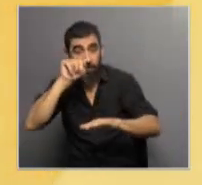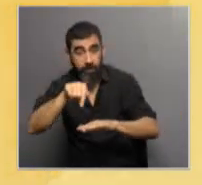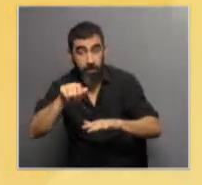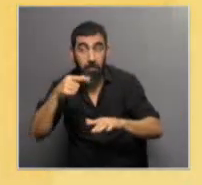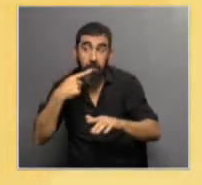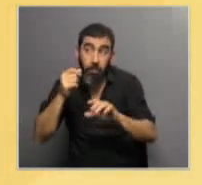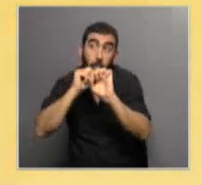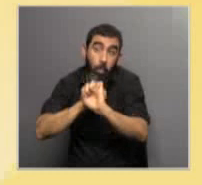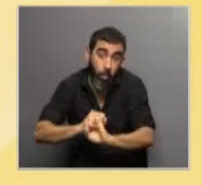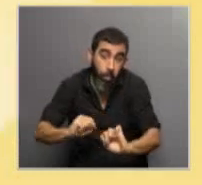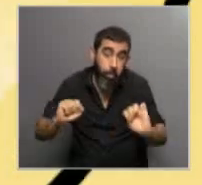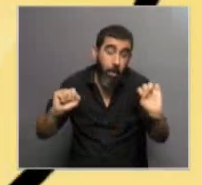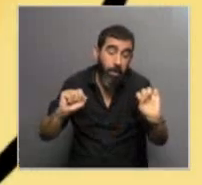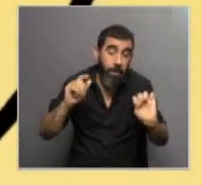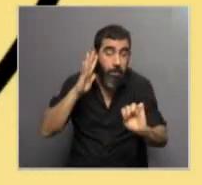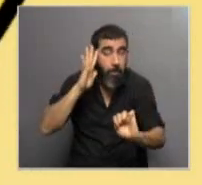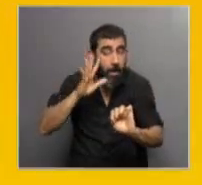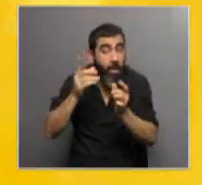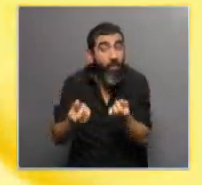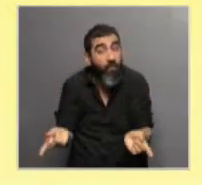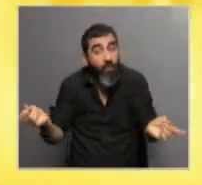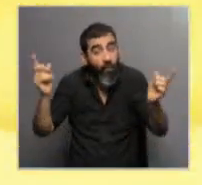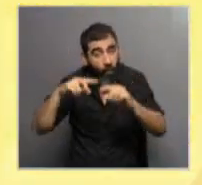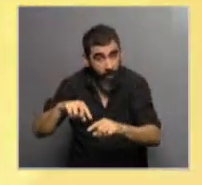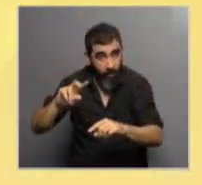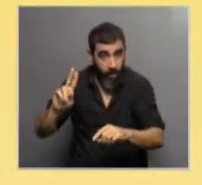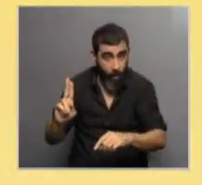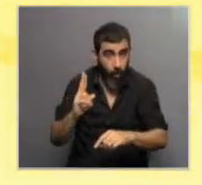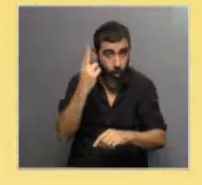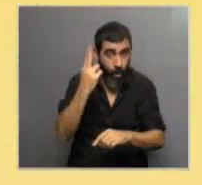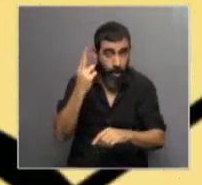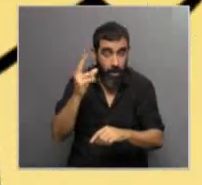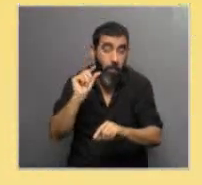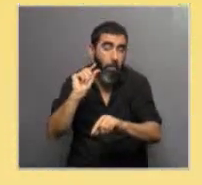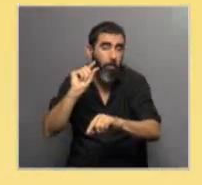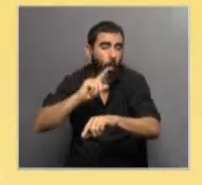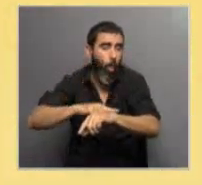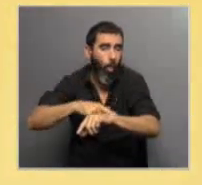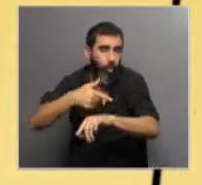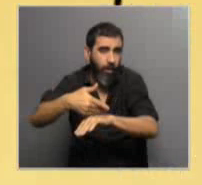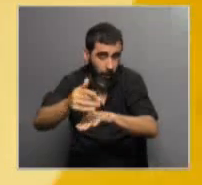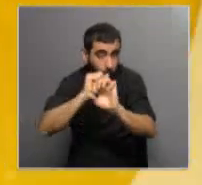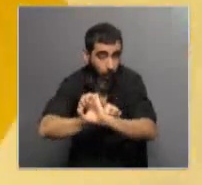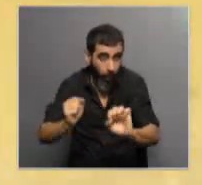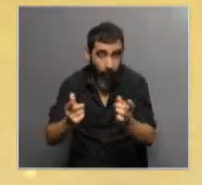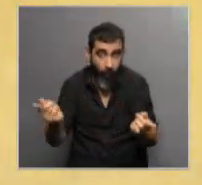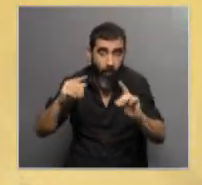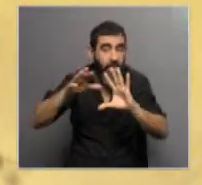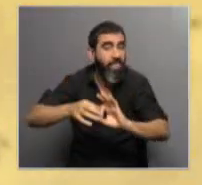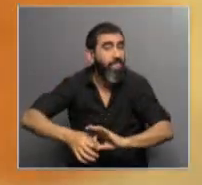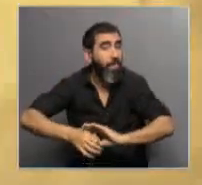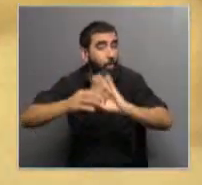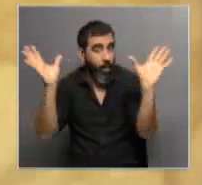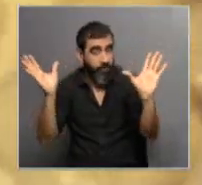podíamos pensar en volver un plazo relativamente breve a la democracia